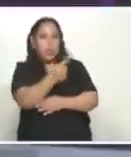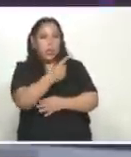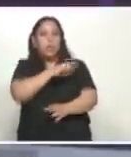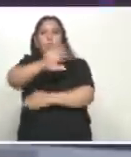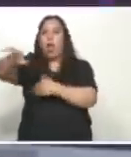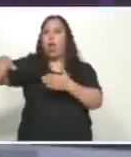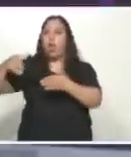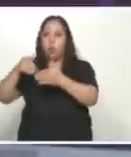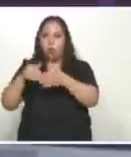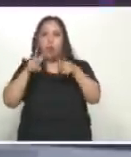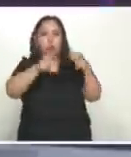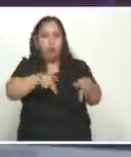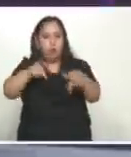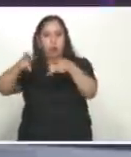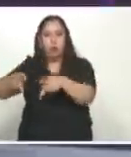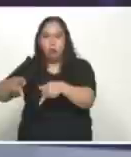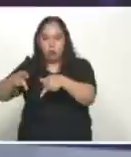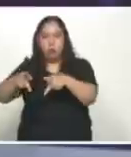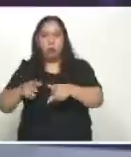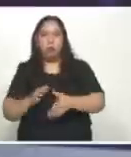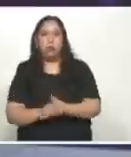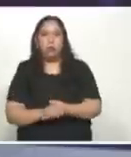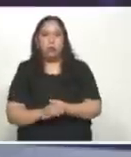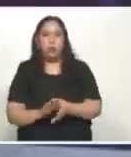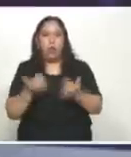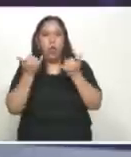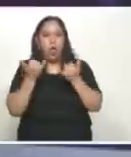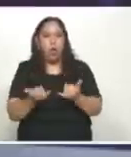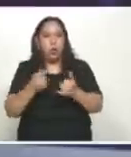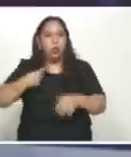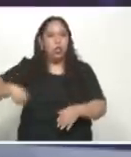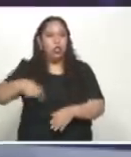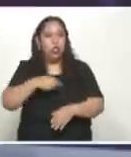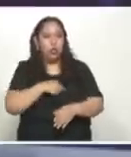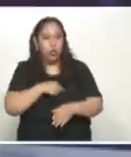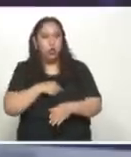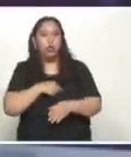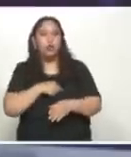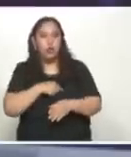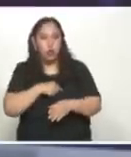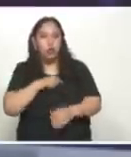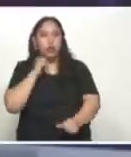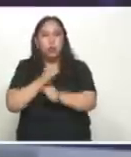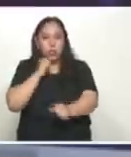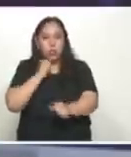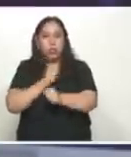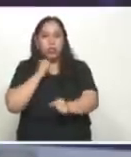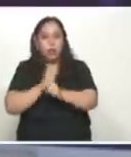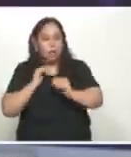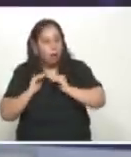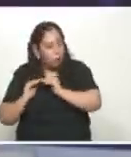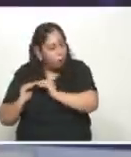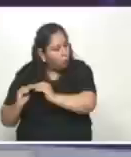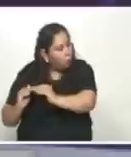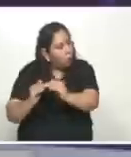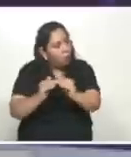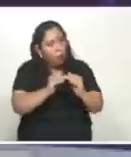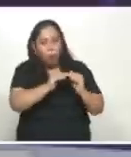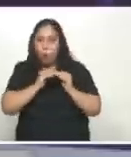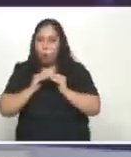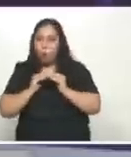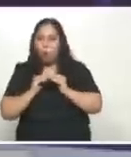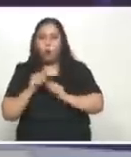que nos pongamos en la misma sintonía que está la presidenta, en ese trabajo arduo que hizo respetar este